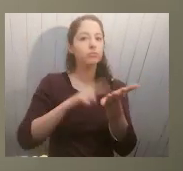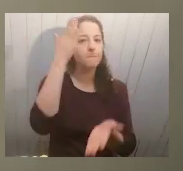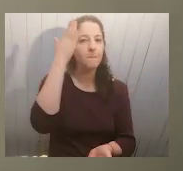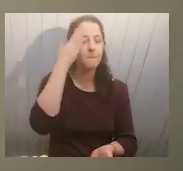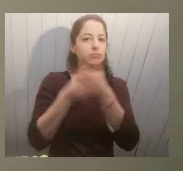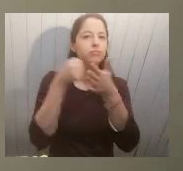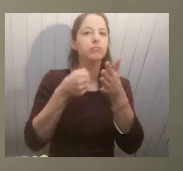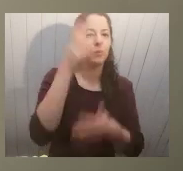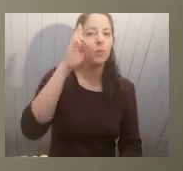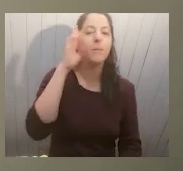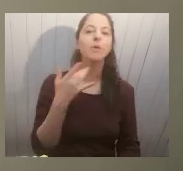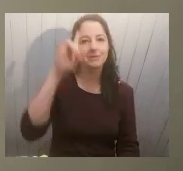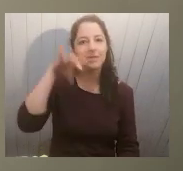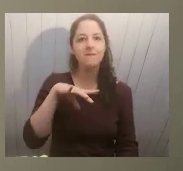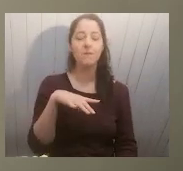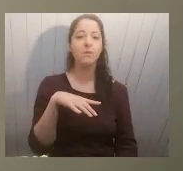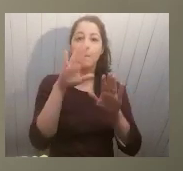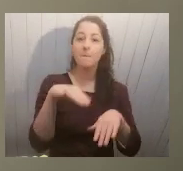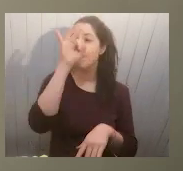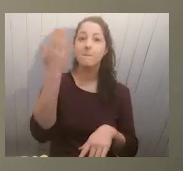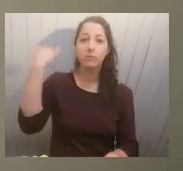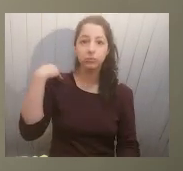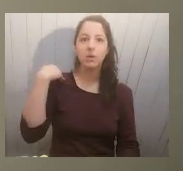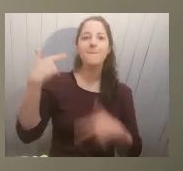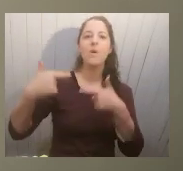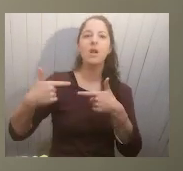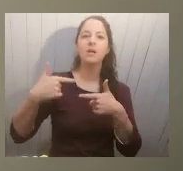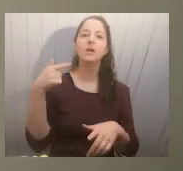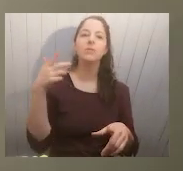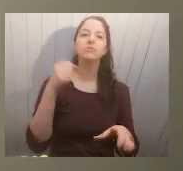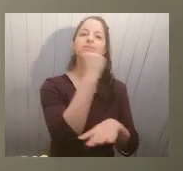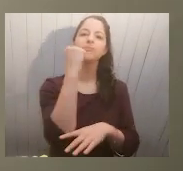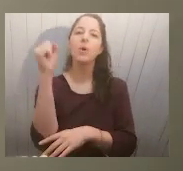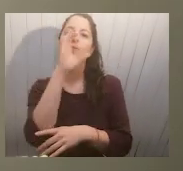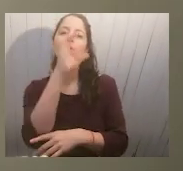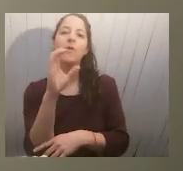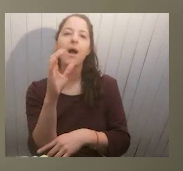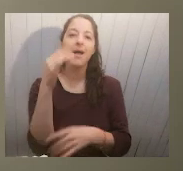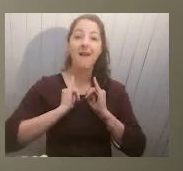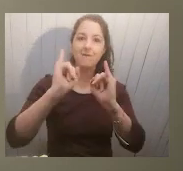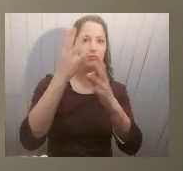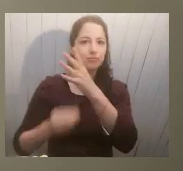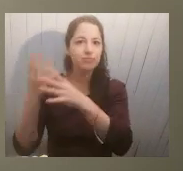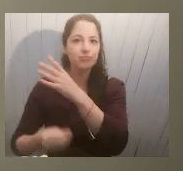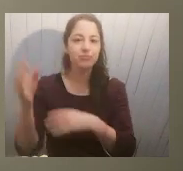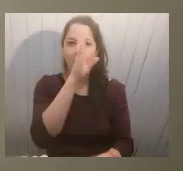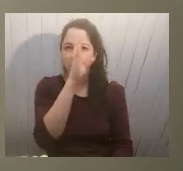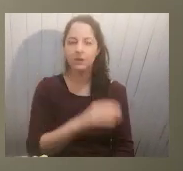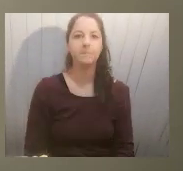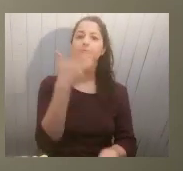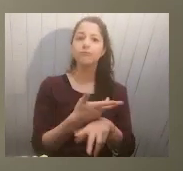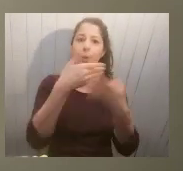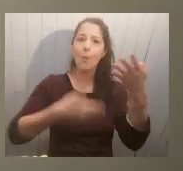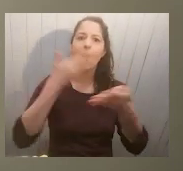igual que en la dictadura, la política criminal bien busca esconder la información de sus víctimas. Tenemos una cuenta, la de